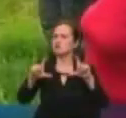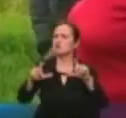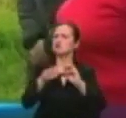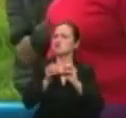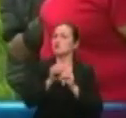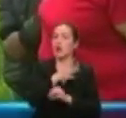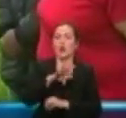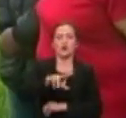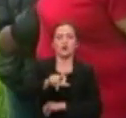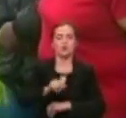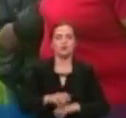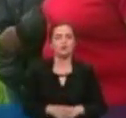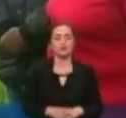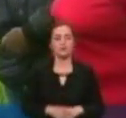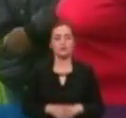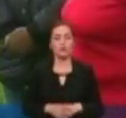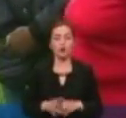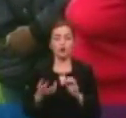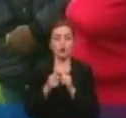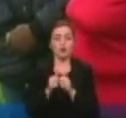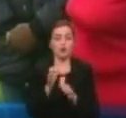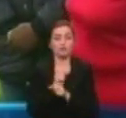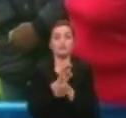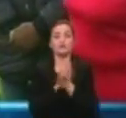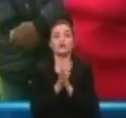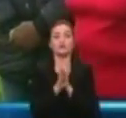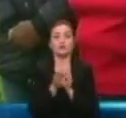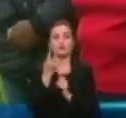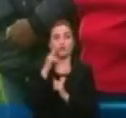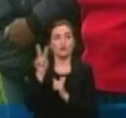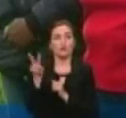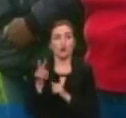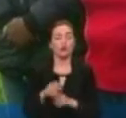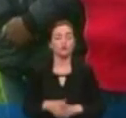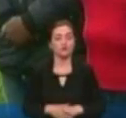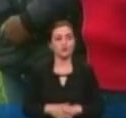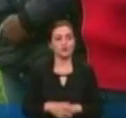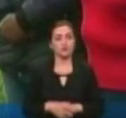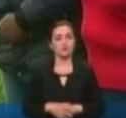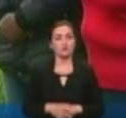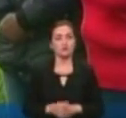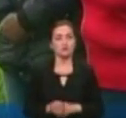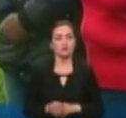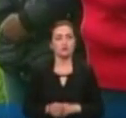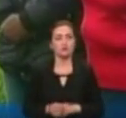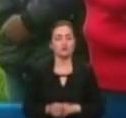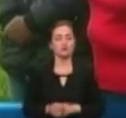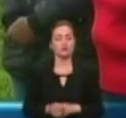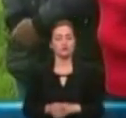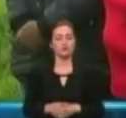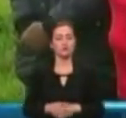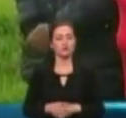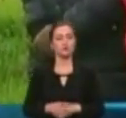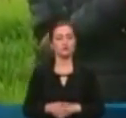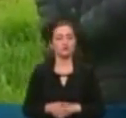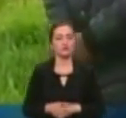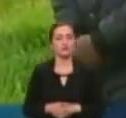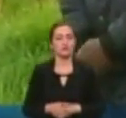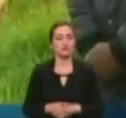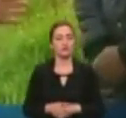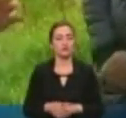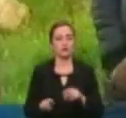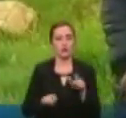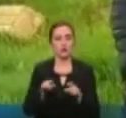es. Existe bastante inseguridad aquí, como usted bien manifestó. Muchas veces uno se encuentra